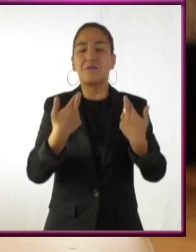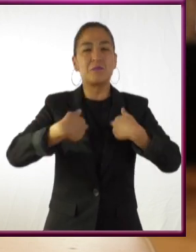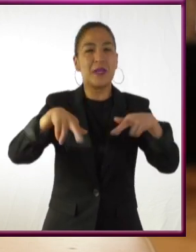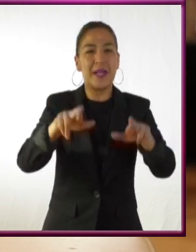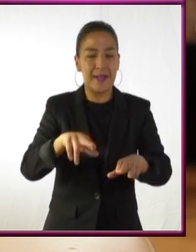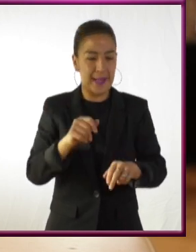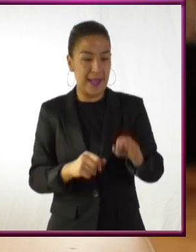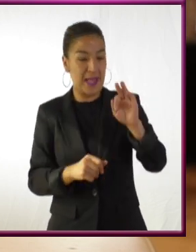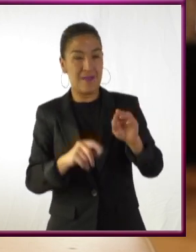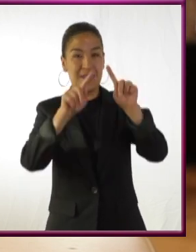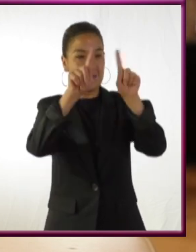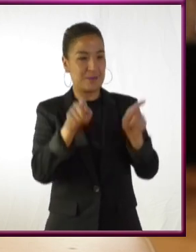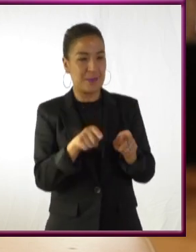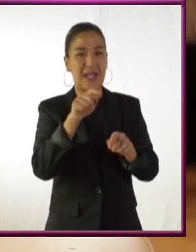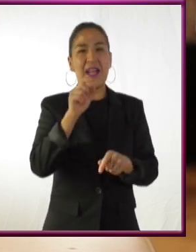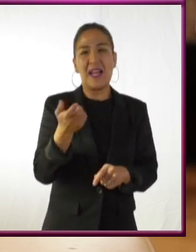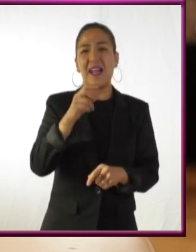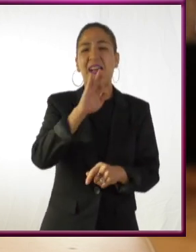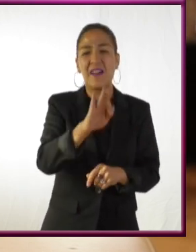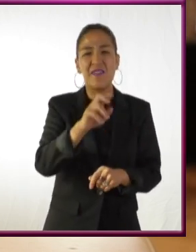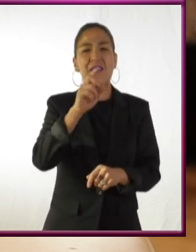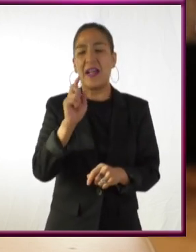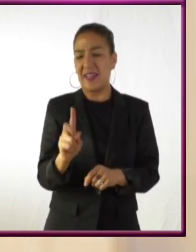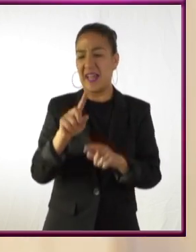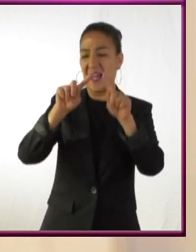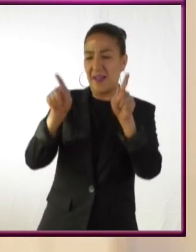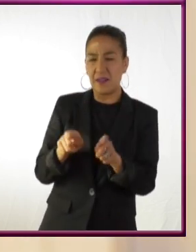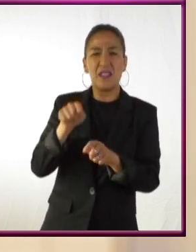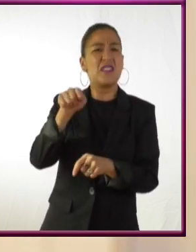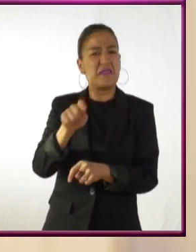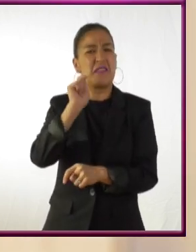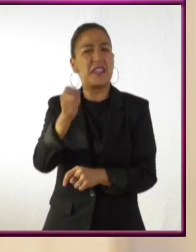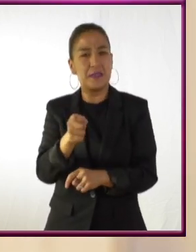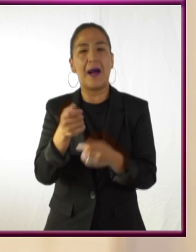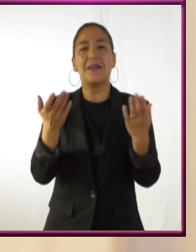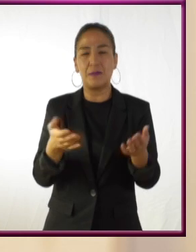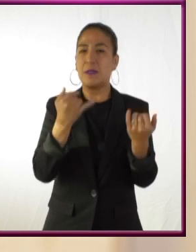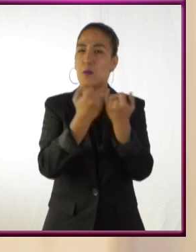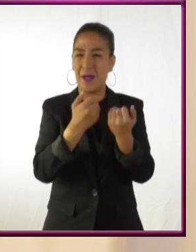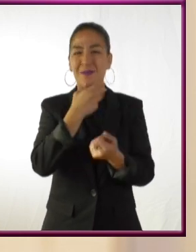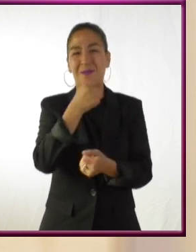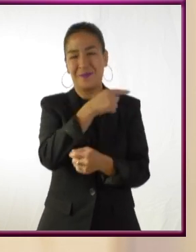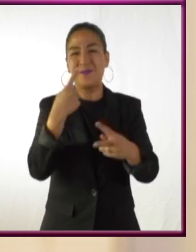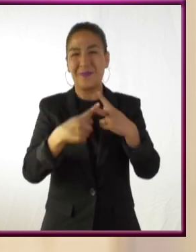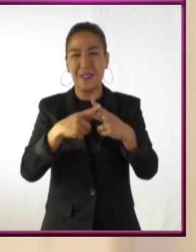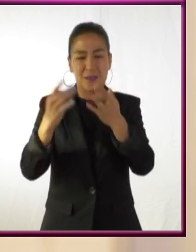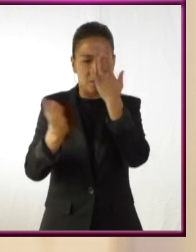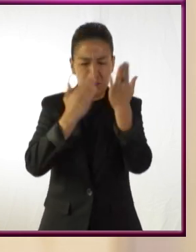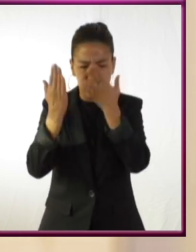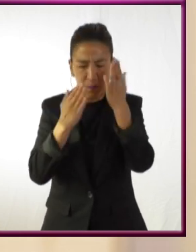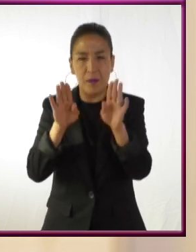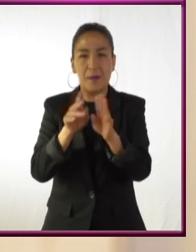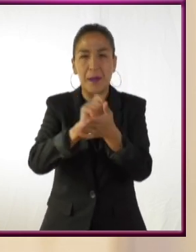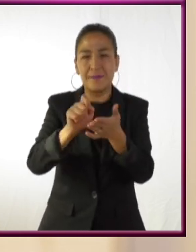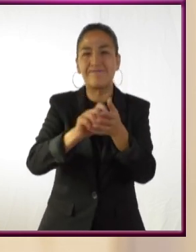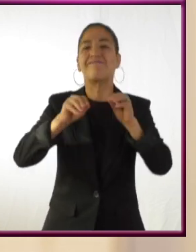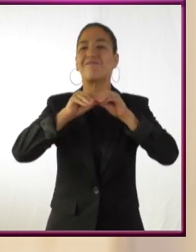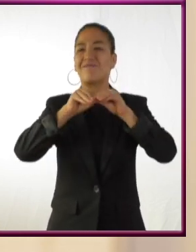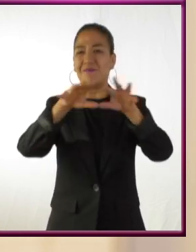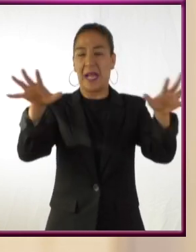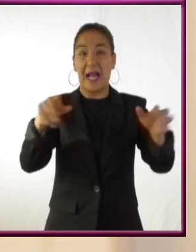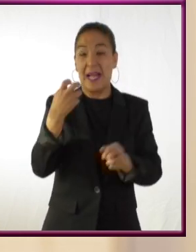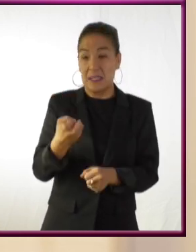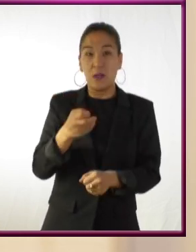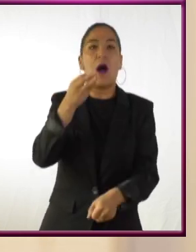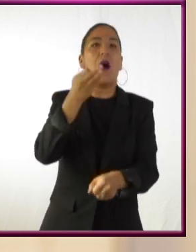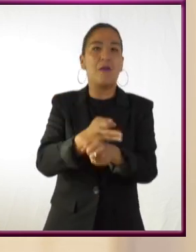expresión, esa f entre paréntesis x o f de x es una de las notaciones que Euler aportó y es bastante